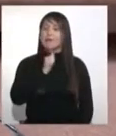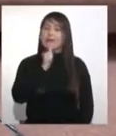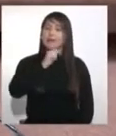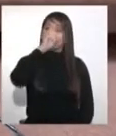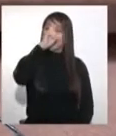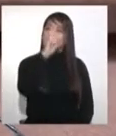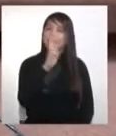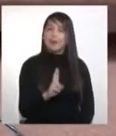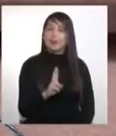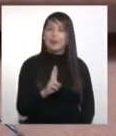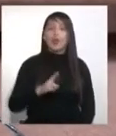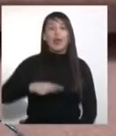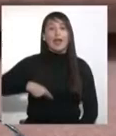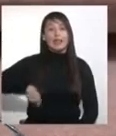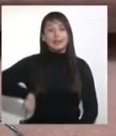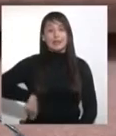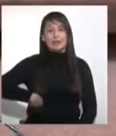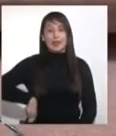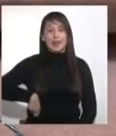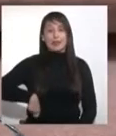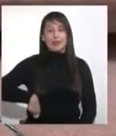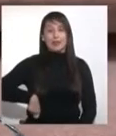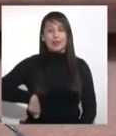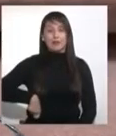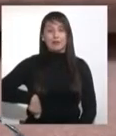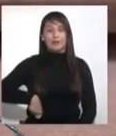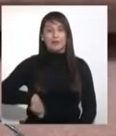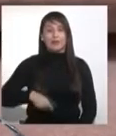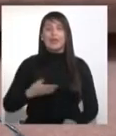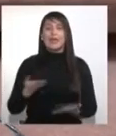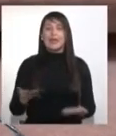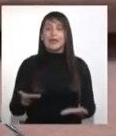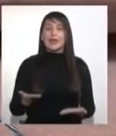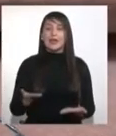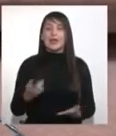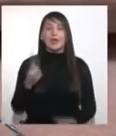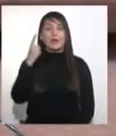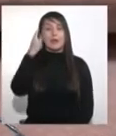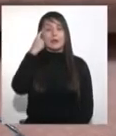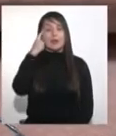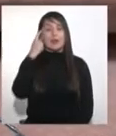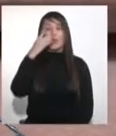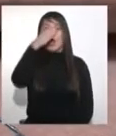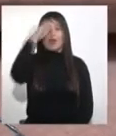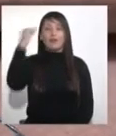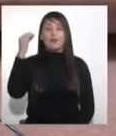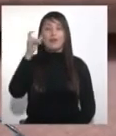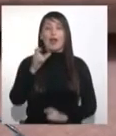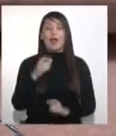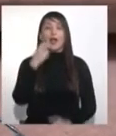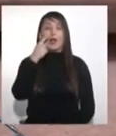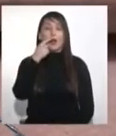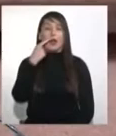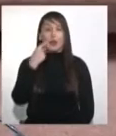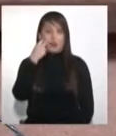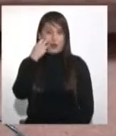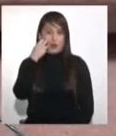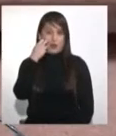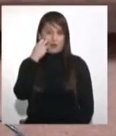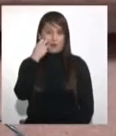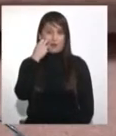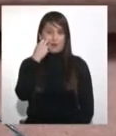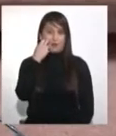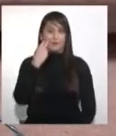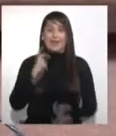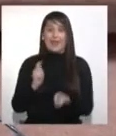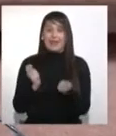respeto al Senado y constituye la esencia de una visión que olvida al hombre y sus derechos fundamentales. Transforma